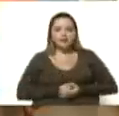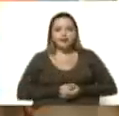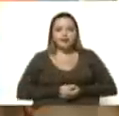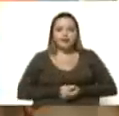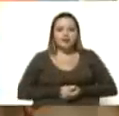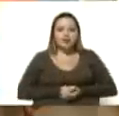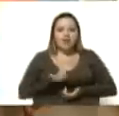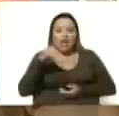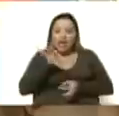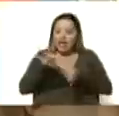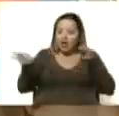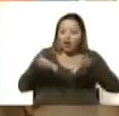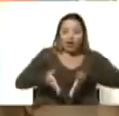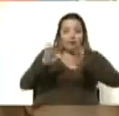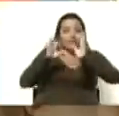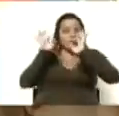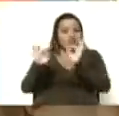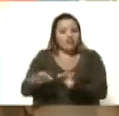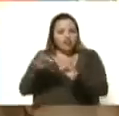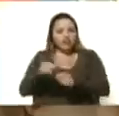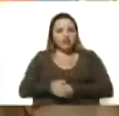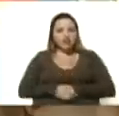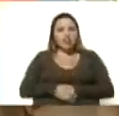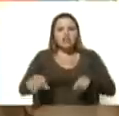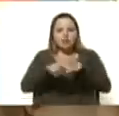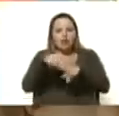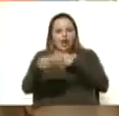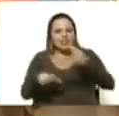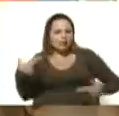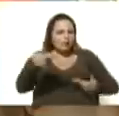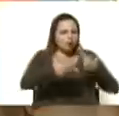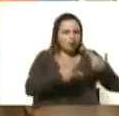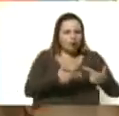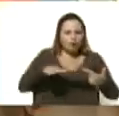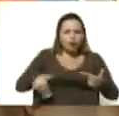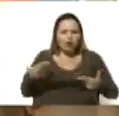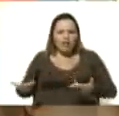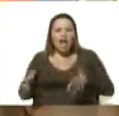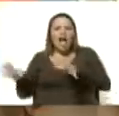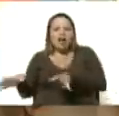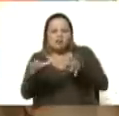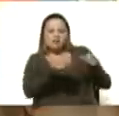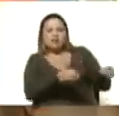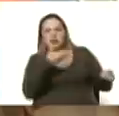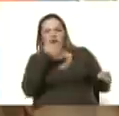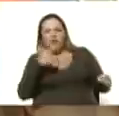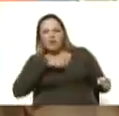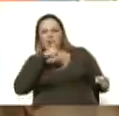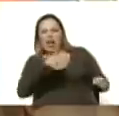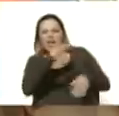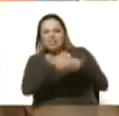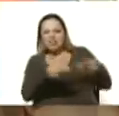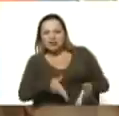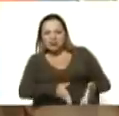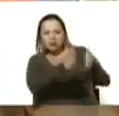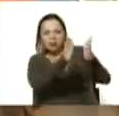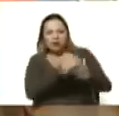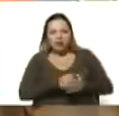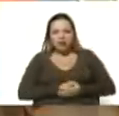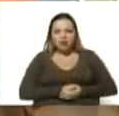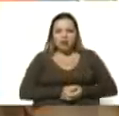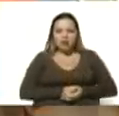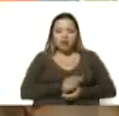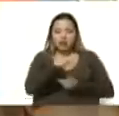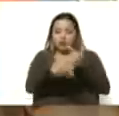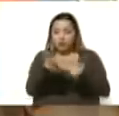se alejaron del camino del bien, como hacen los delincuentes, para preferir el del mal, utilizan